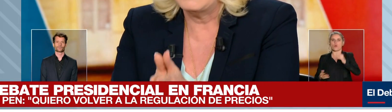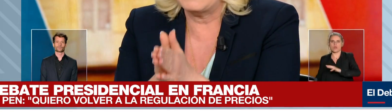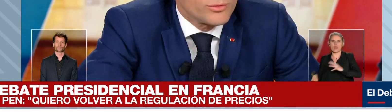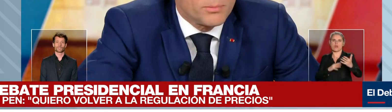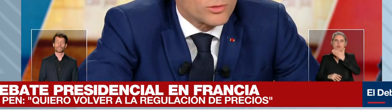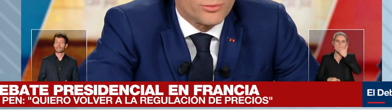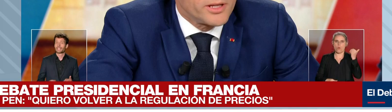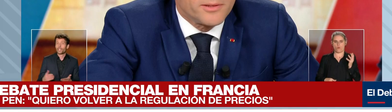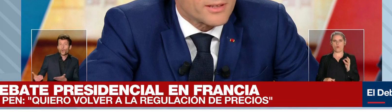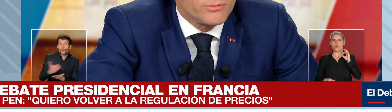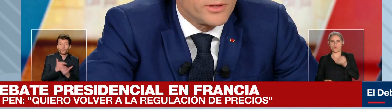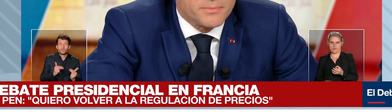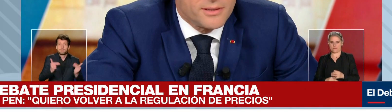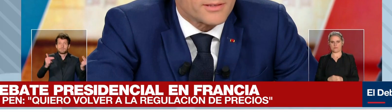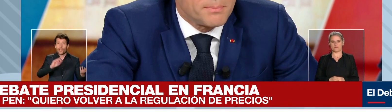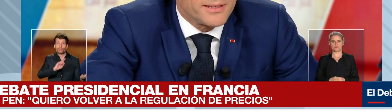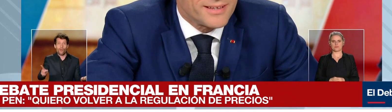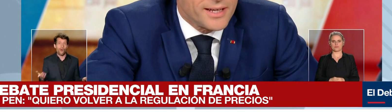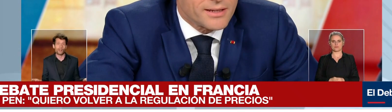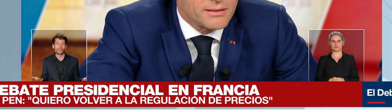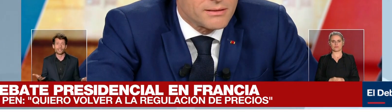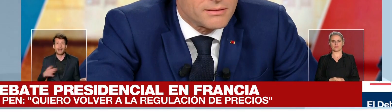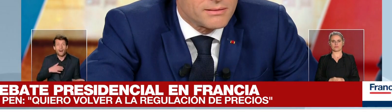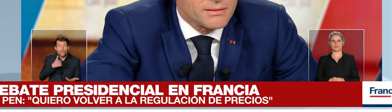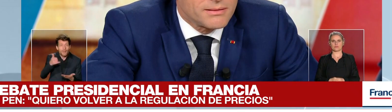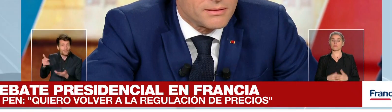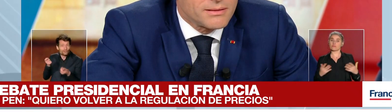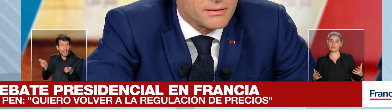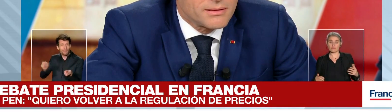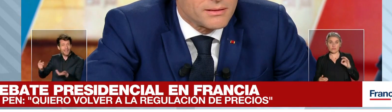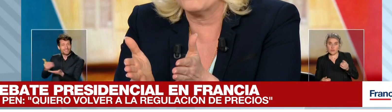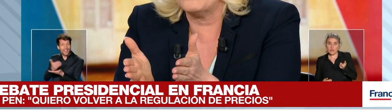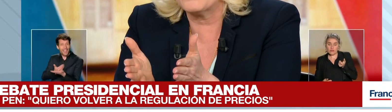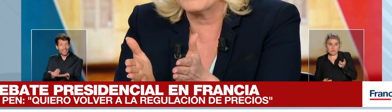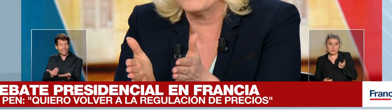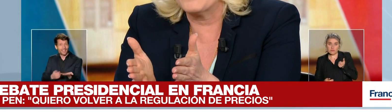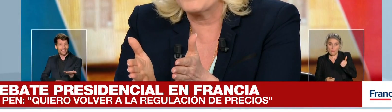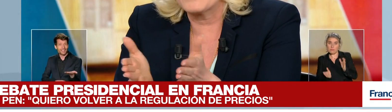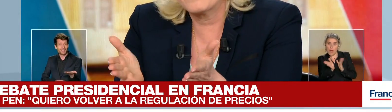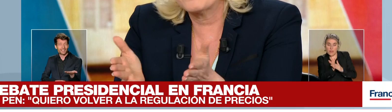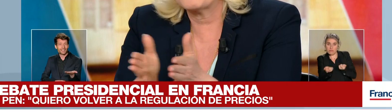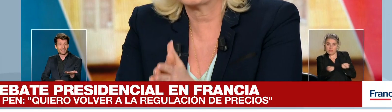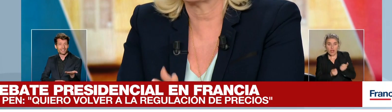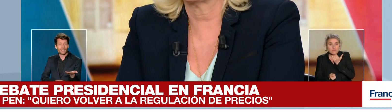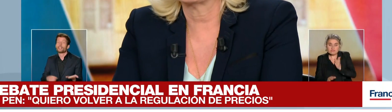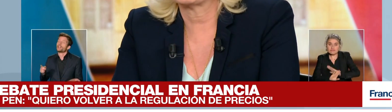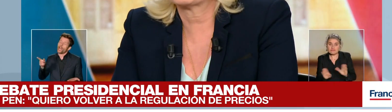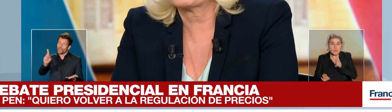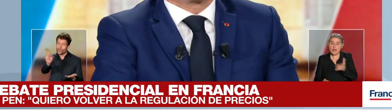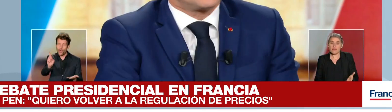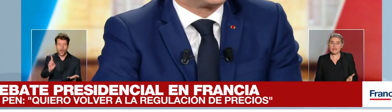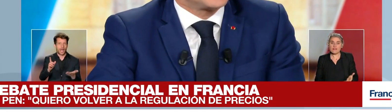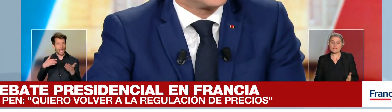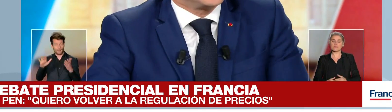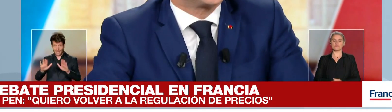vida cotidiana. Pero usted no está aumentando los ingresos porque no está administrando los salarios. Sí, pero usted tampoco administra las. No, pero por lo menos